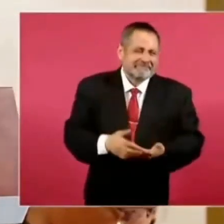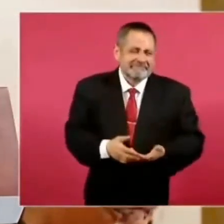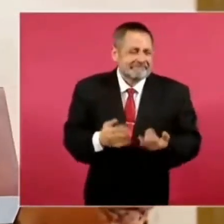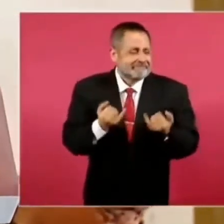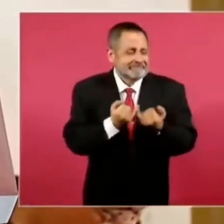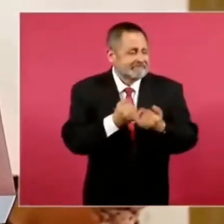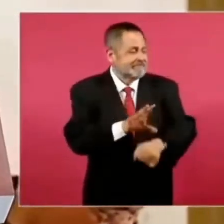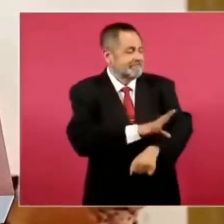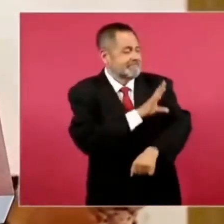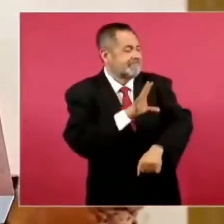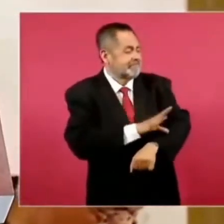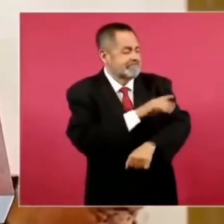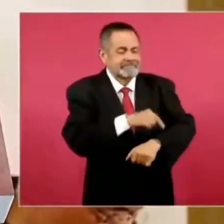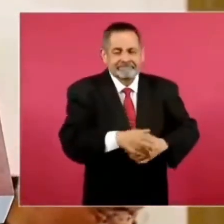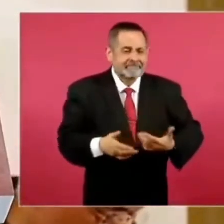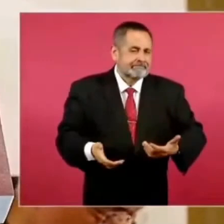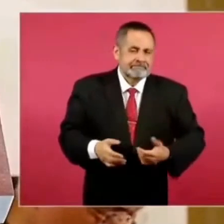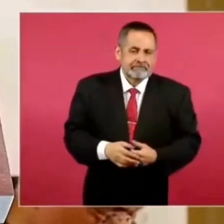el avance, ¿no?,